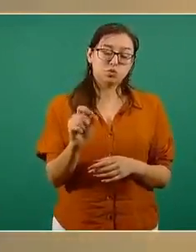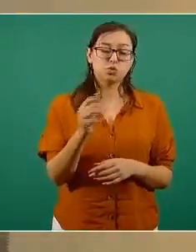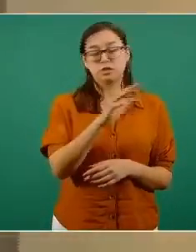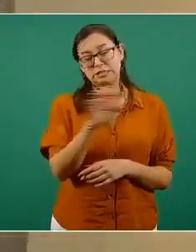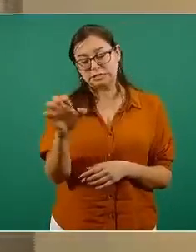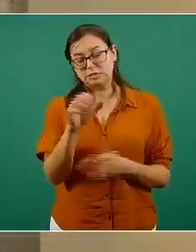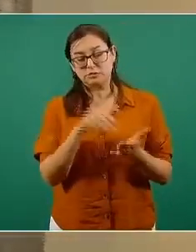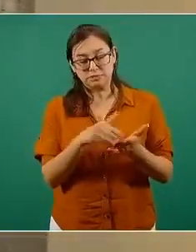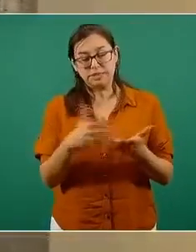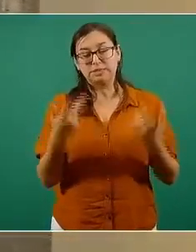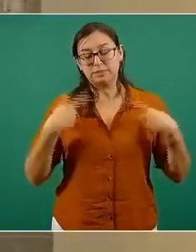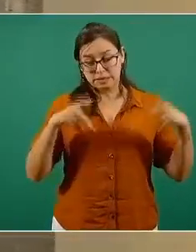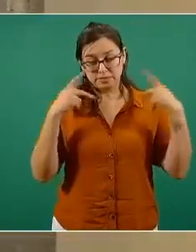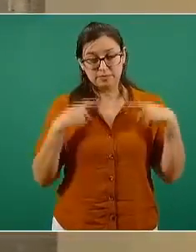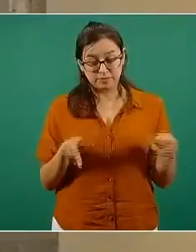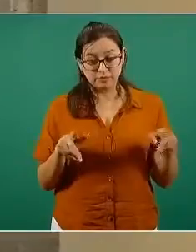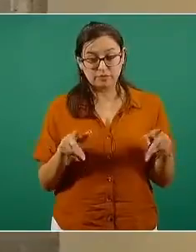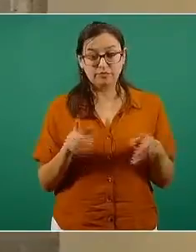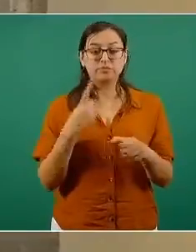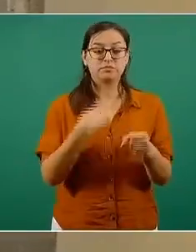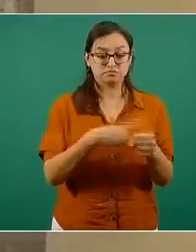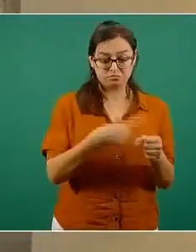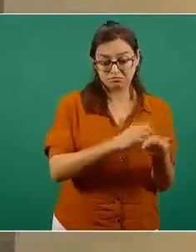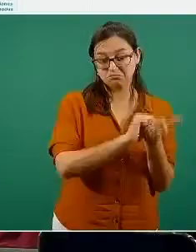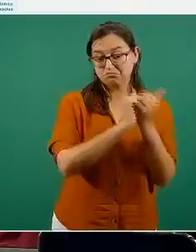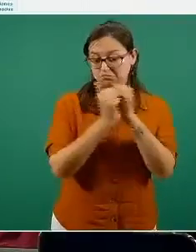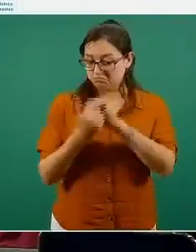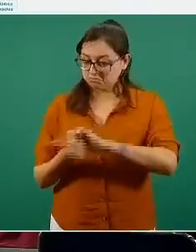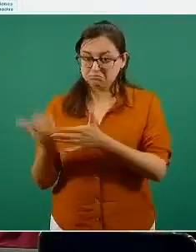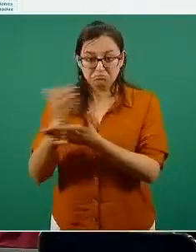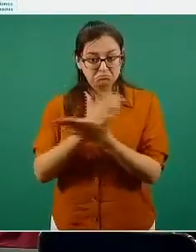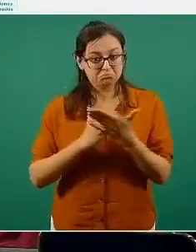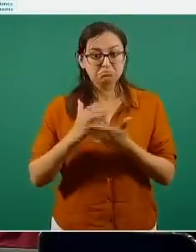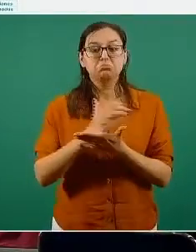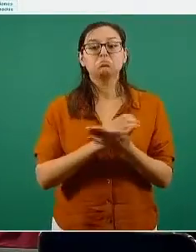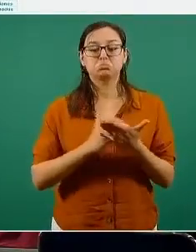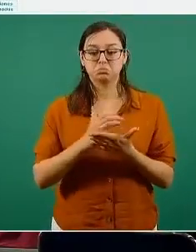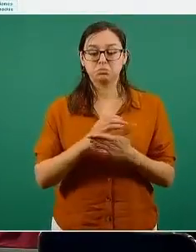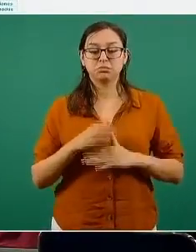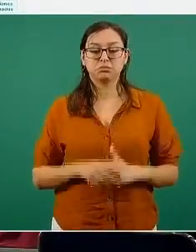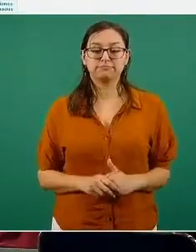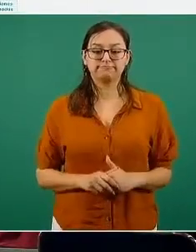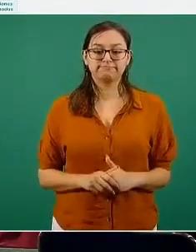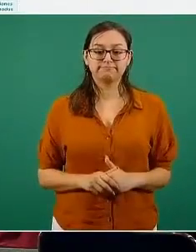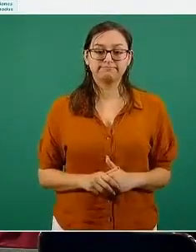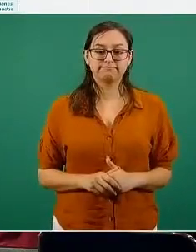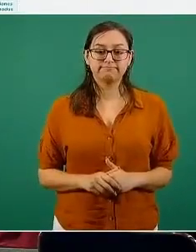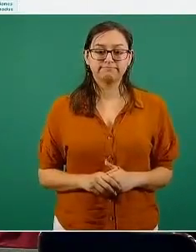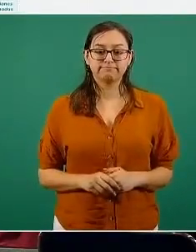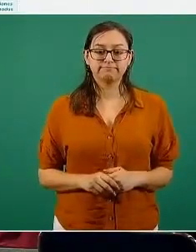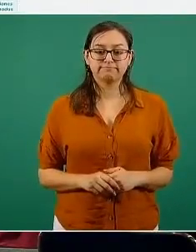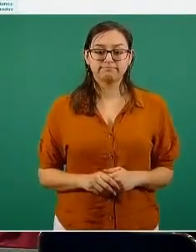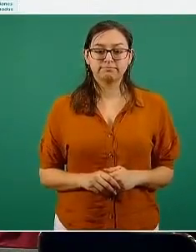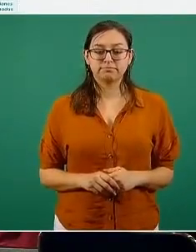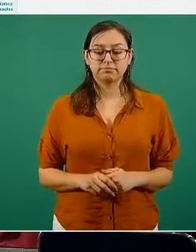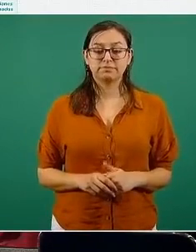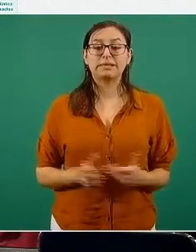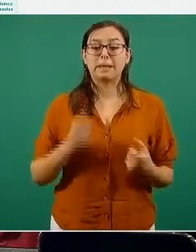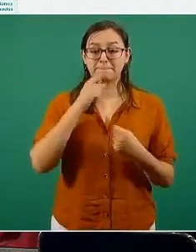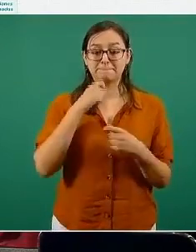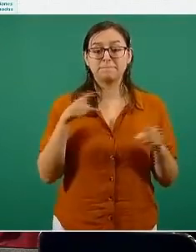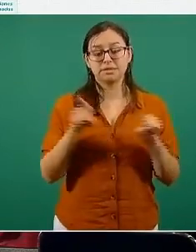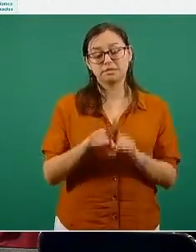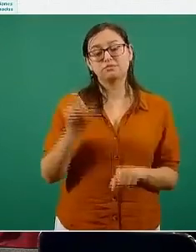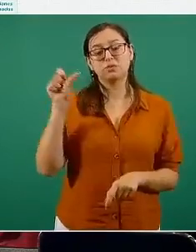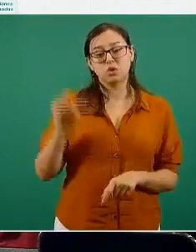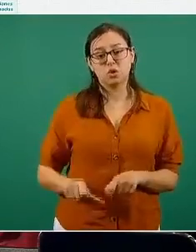de personas que han presentado la enfermedad y se han recuperado. Lamentablemente también estamos reportando al día de hoy